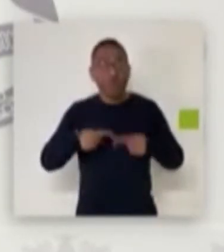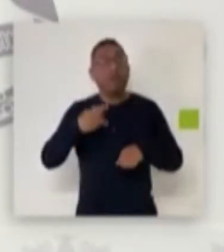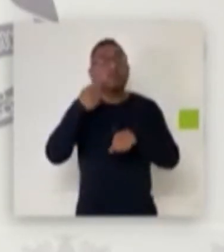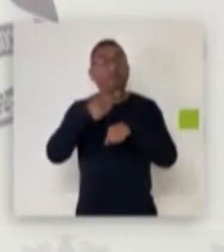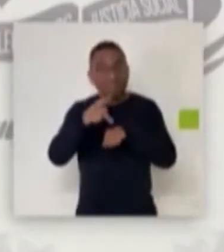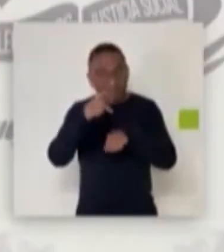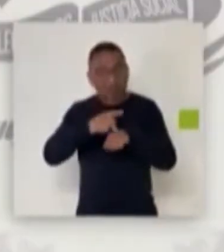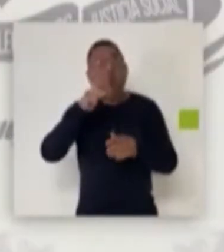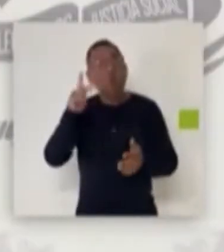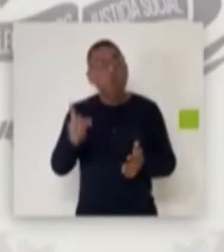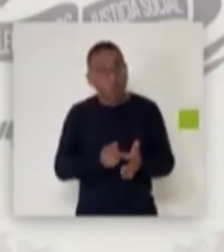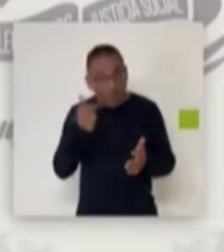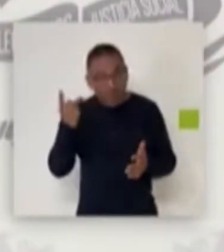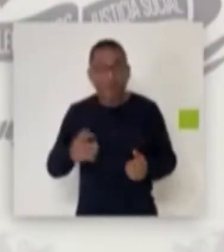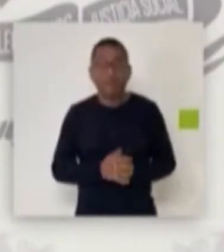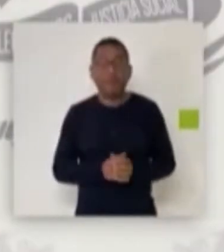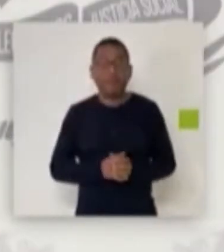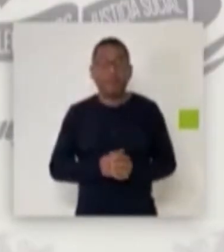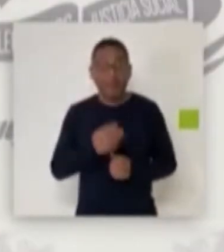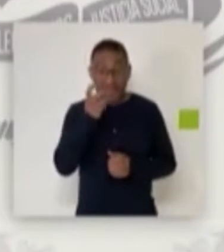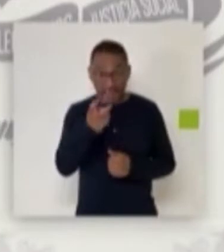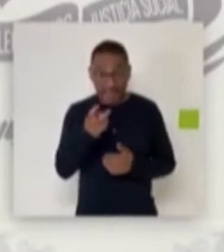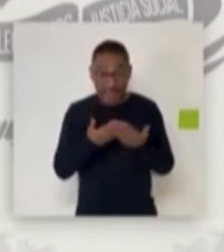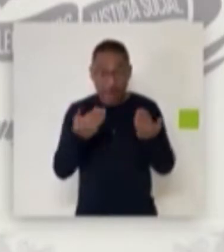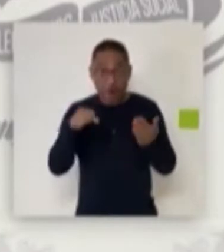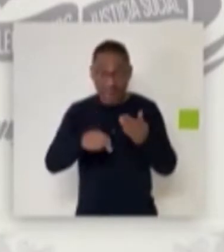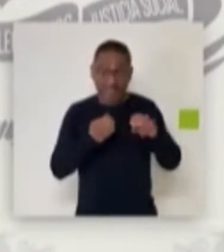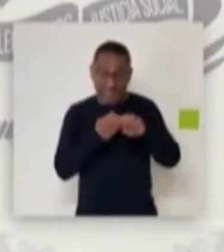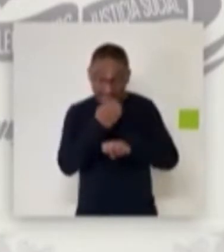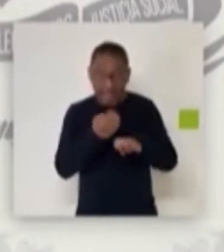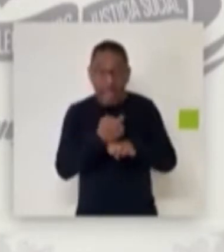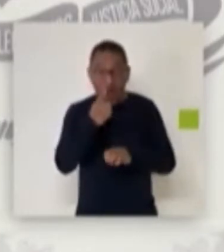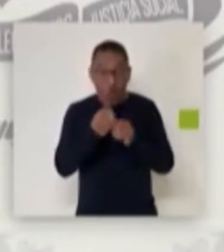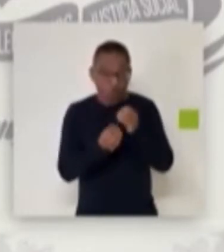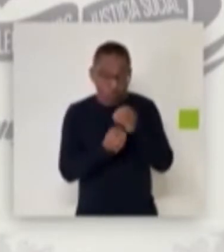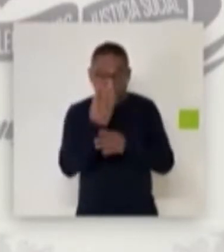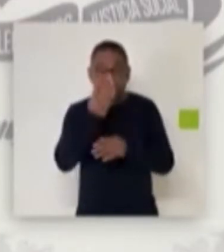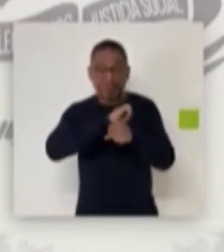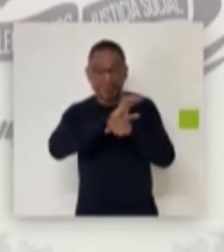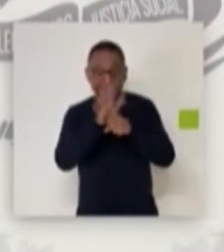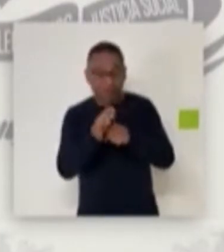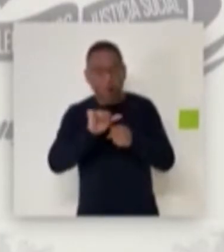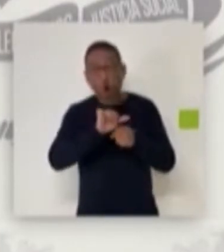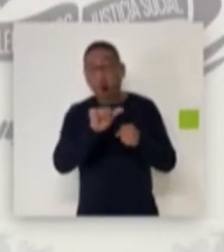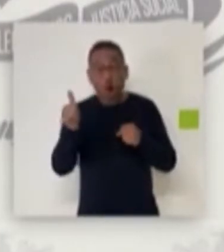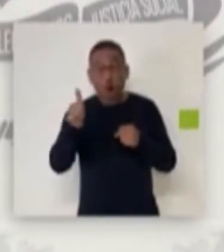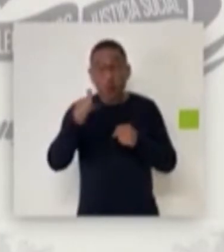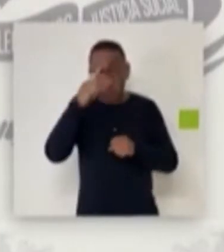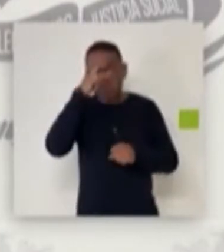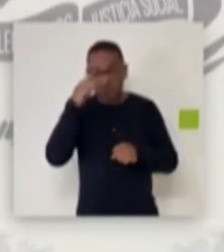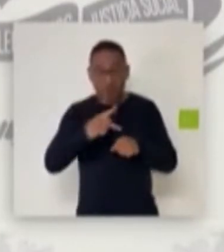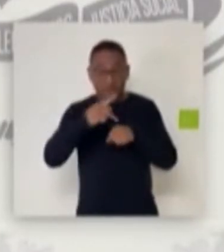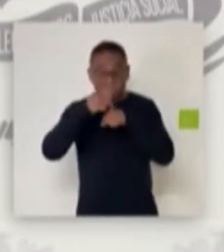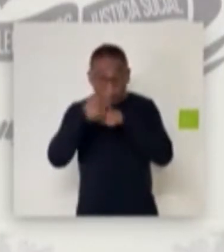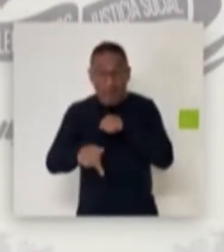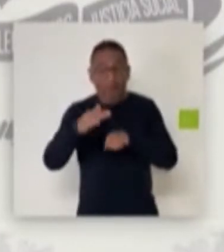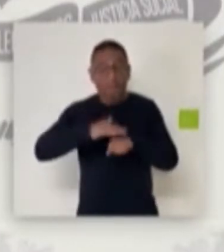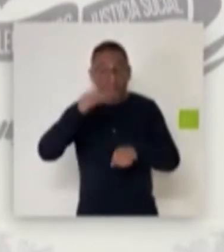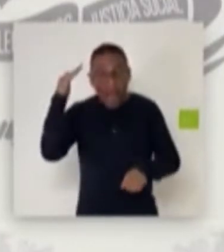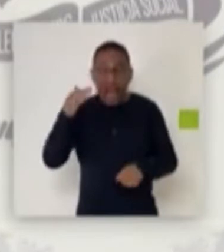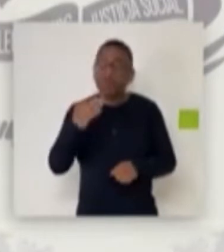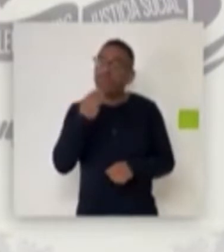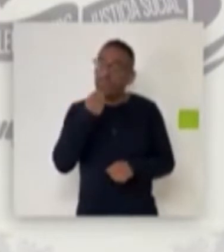personas. La presencia en nuestro estado de estas nuevas cepas del virus amerita convocar